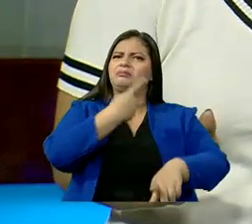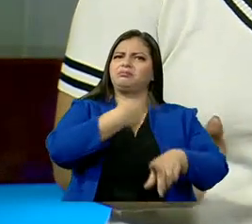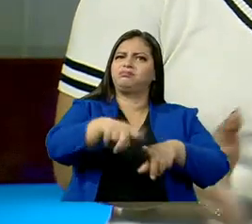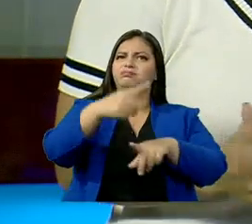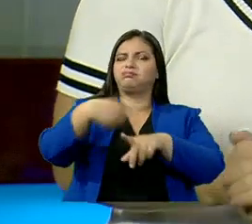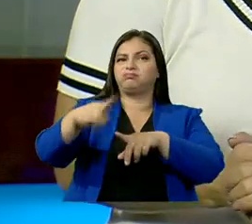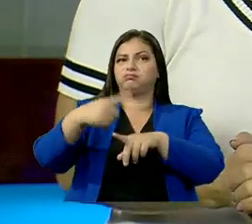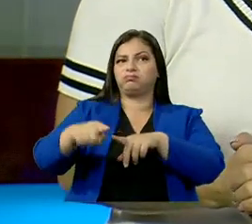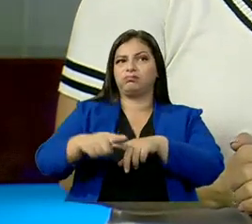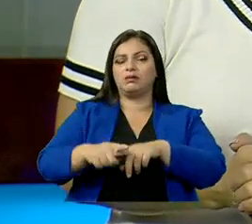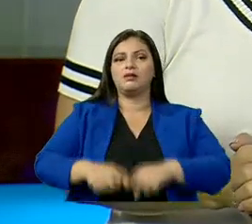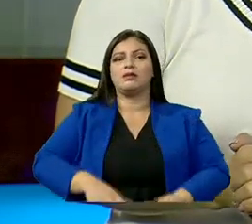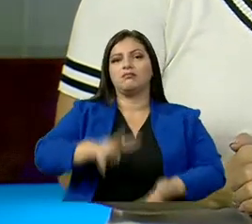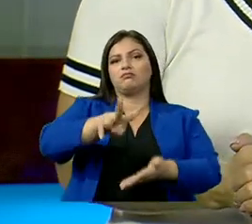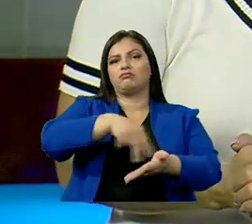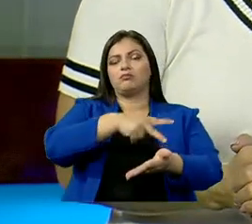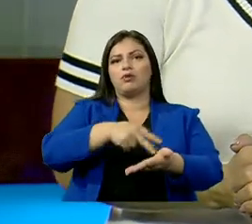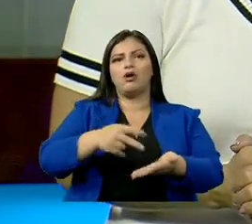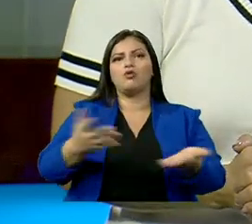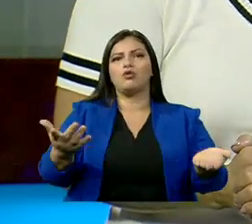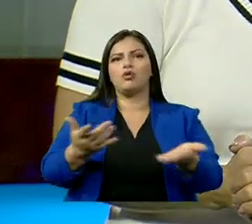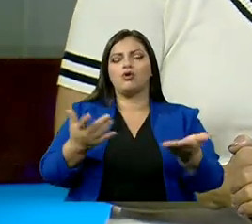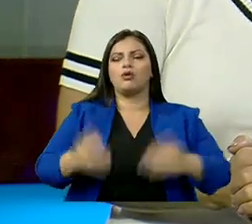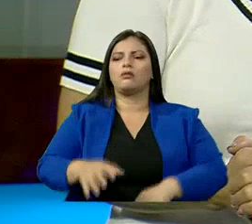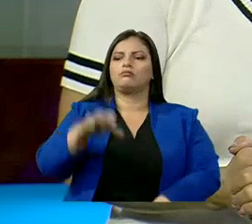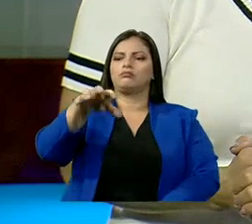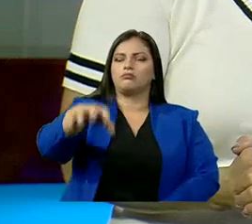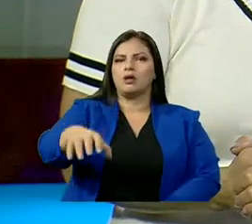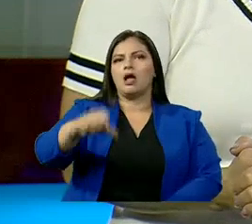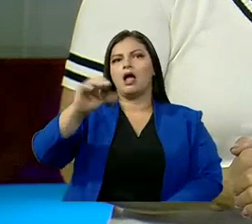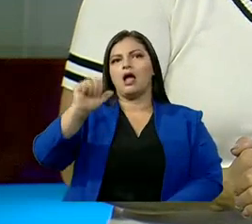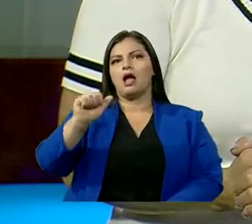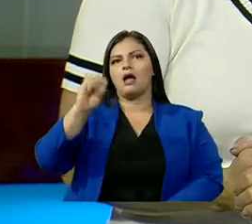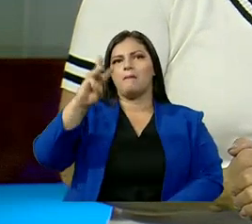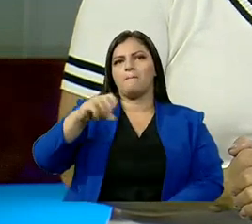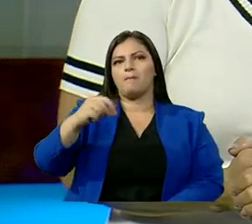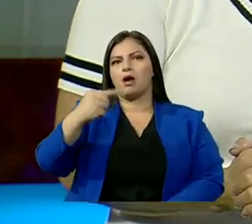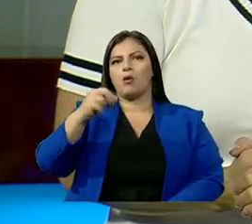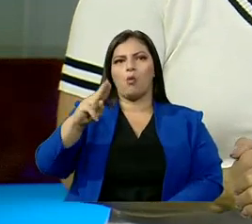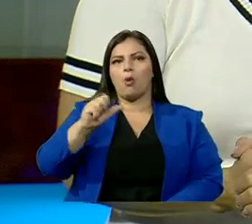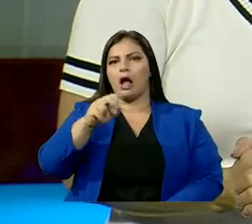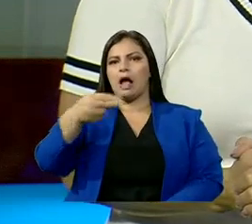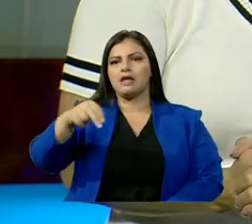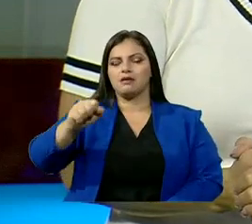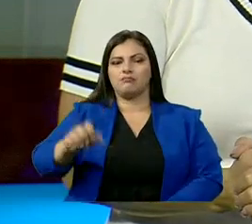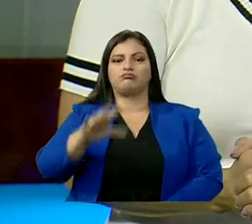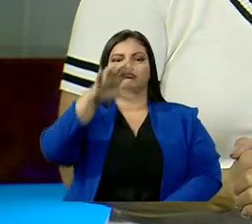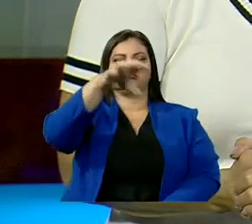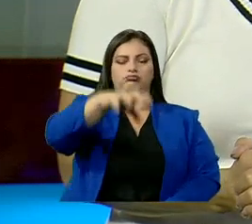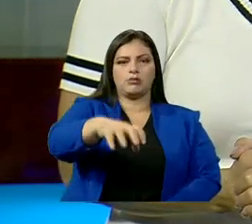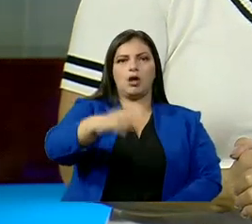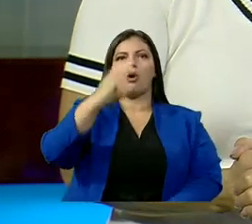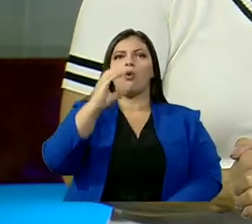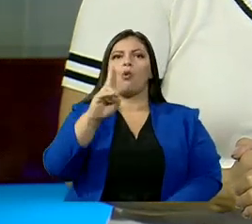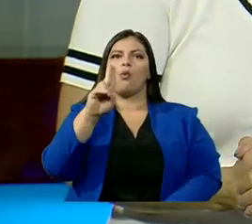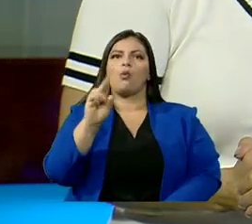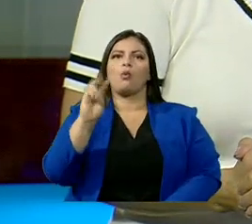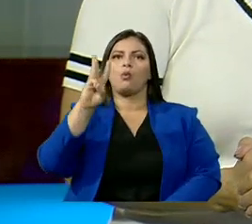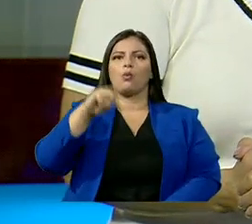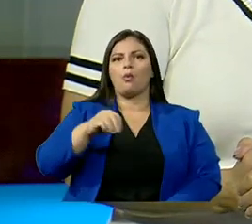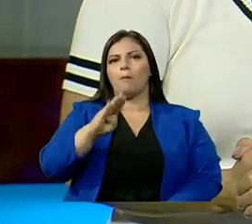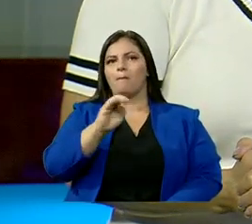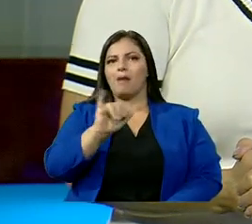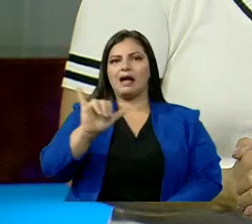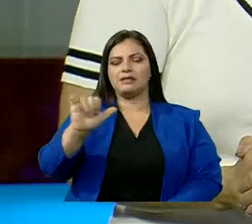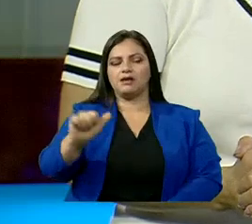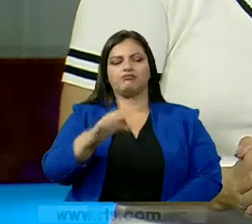comparsas realizadas en Amaguaña y Cumbayá estuvieron llenas de tradición y cultura. Además, en el Cantón Mejía, los visitantes